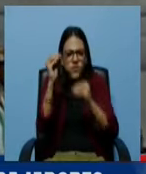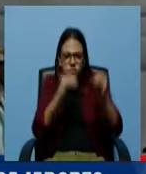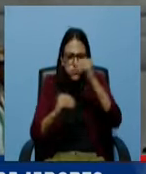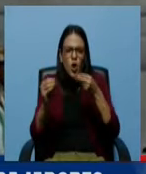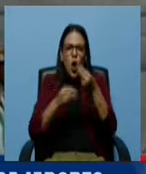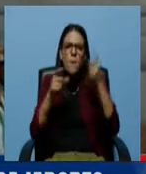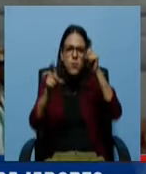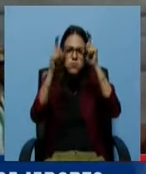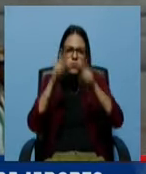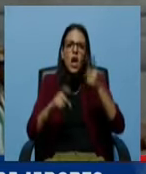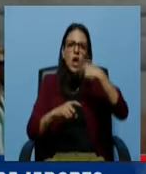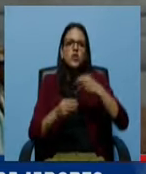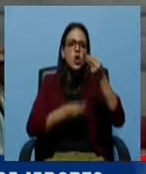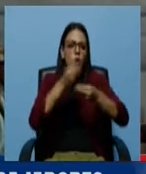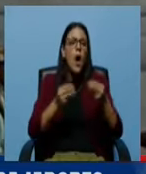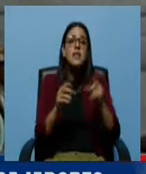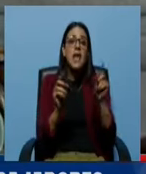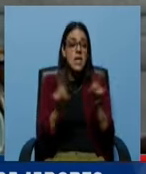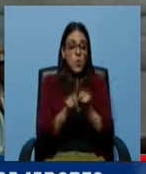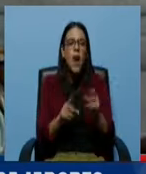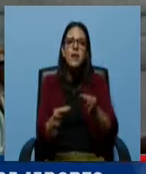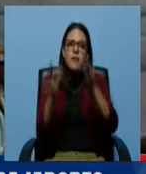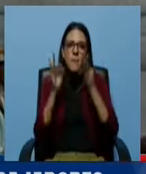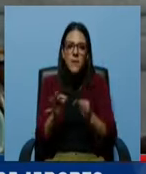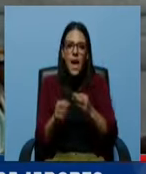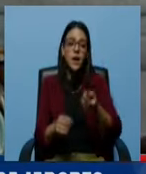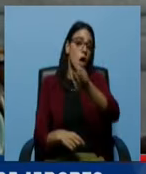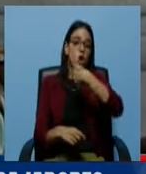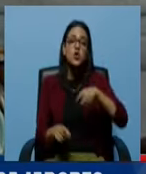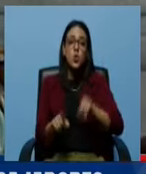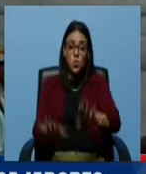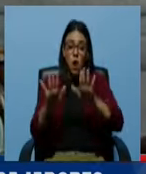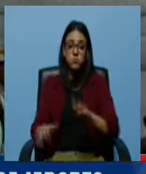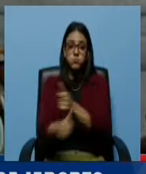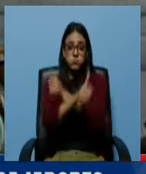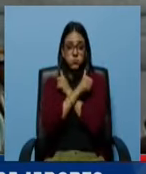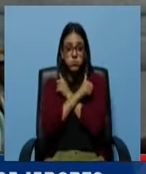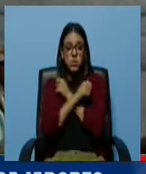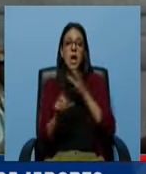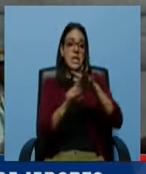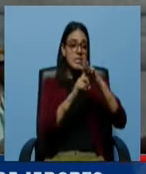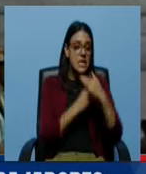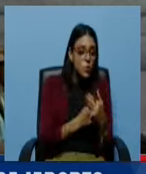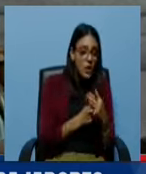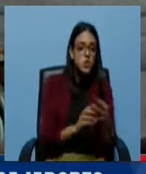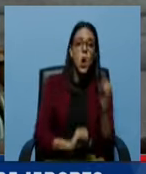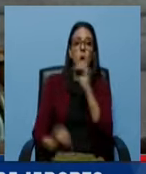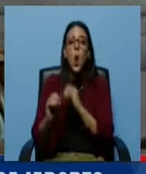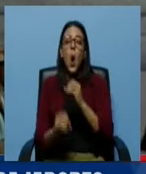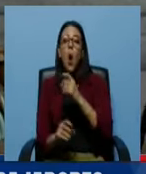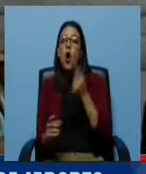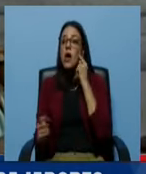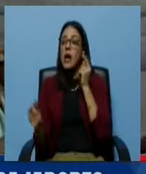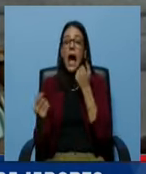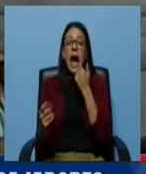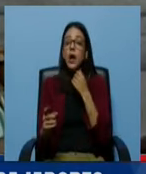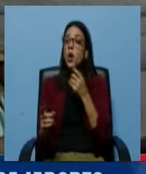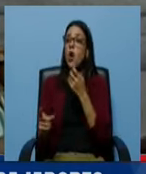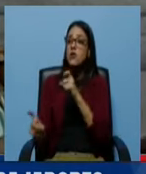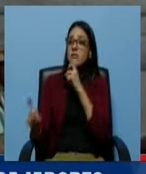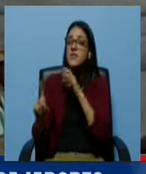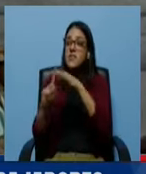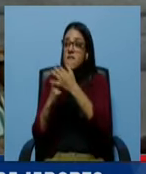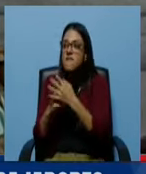definido. No nos paremos, pues. No nos paremos ni en dificultades ni en retos. Se